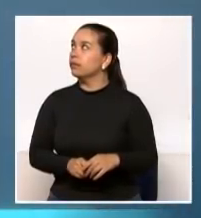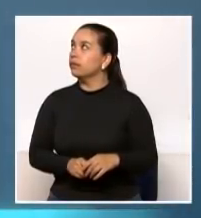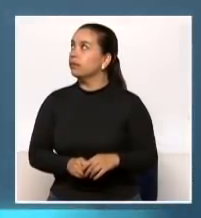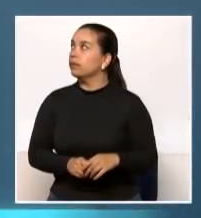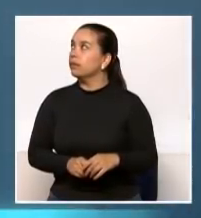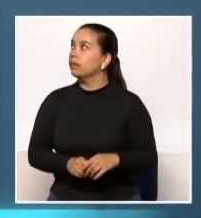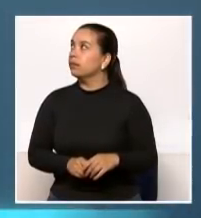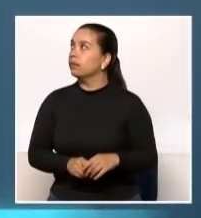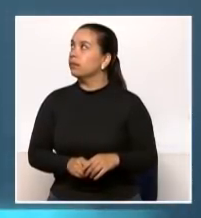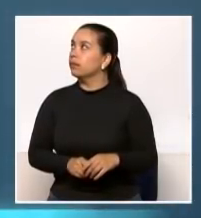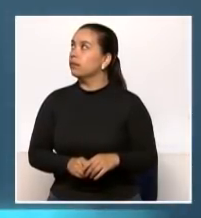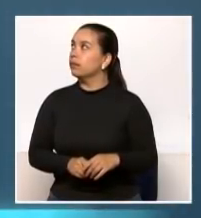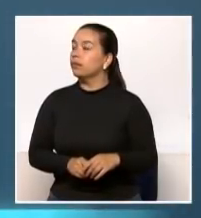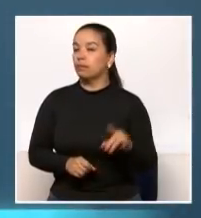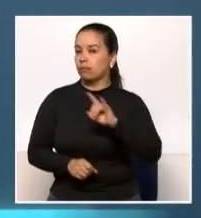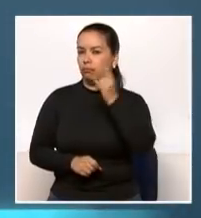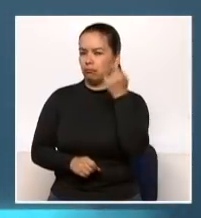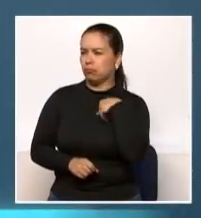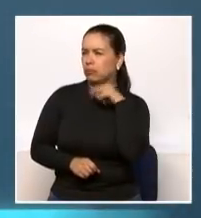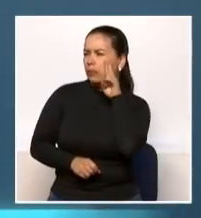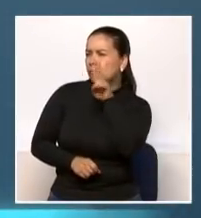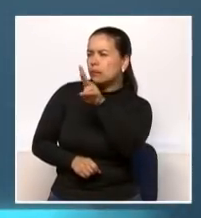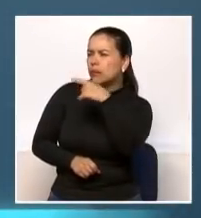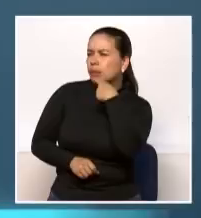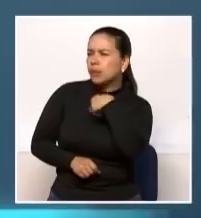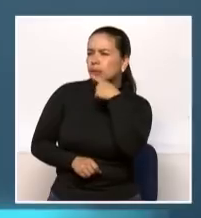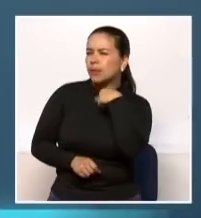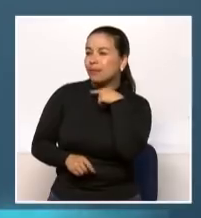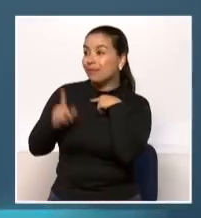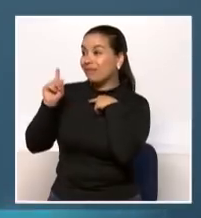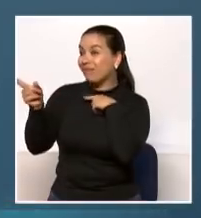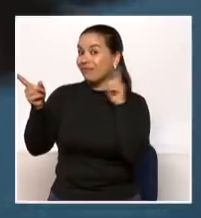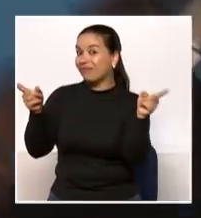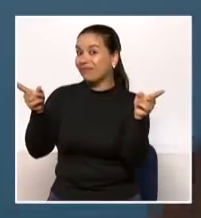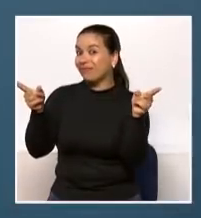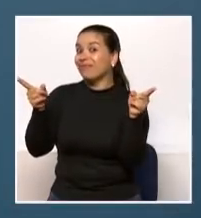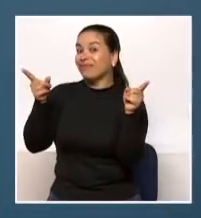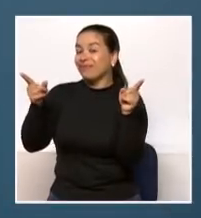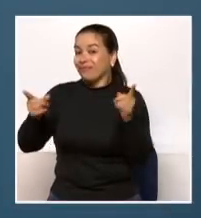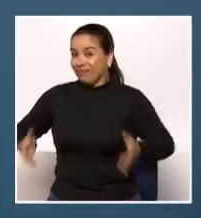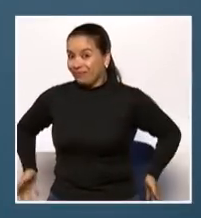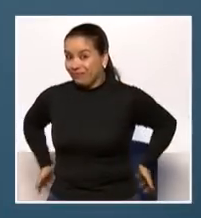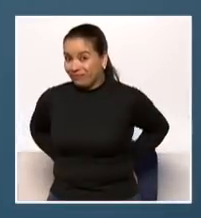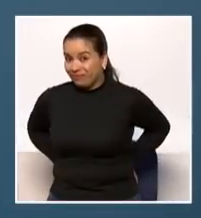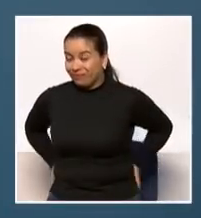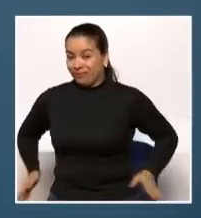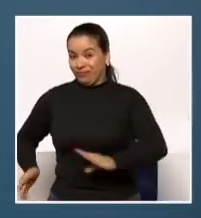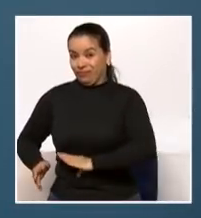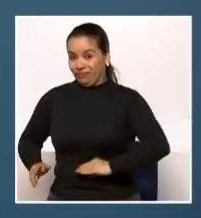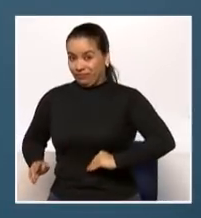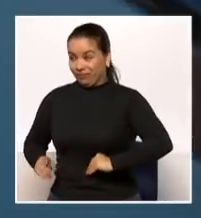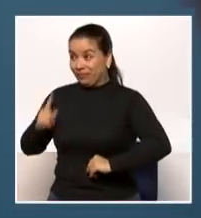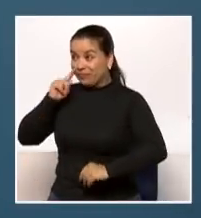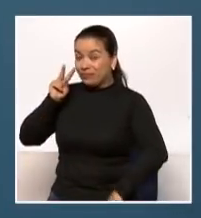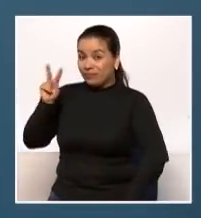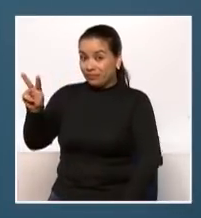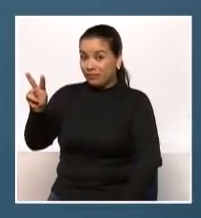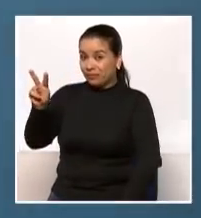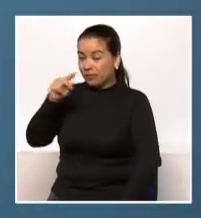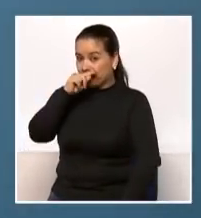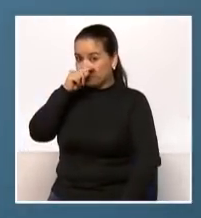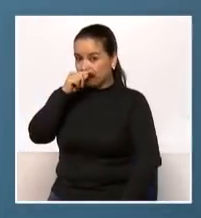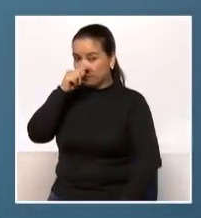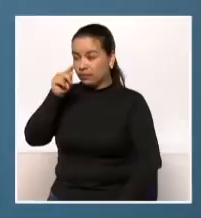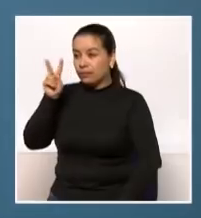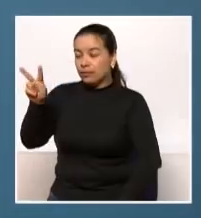En caso tal de que nosotros no veamos bien, pero miren la diferenciación entre el riñón y el hígado. Ese es el signo de Black Kid, o sea, que